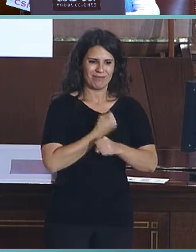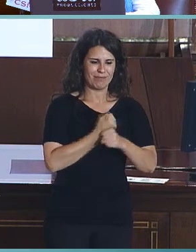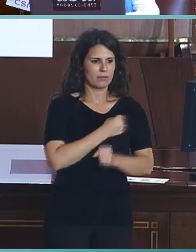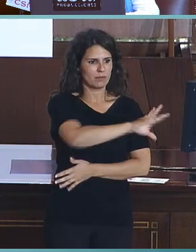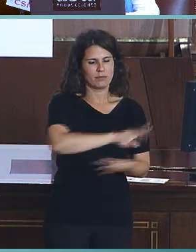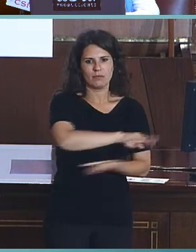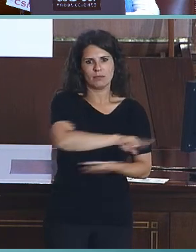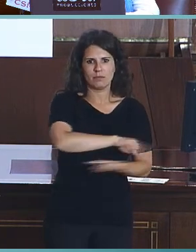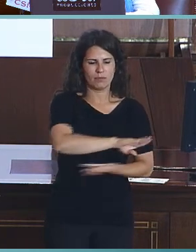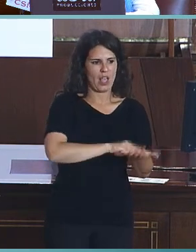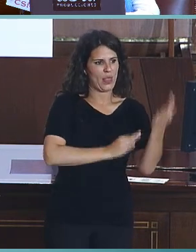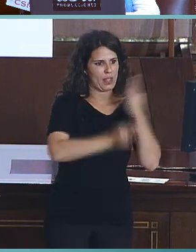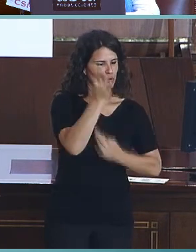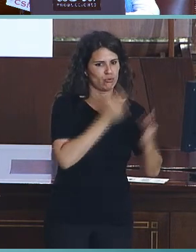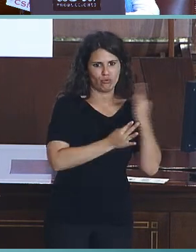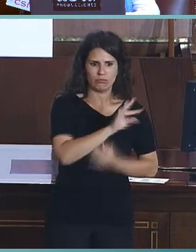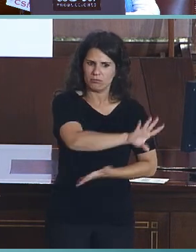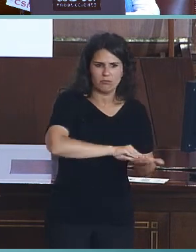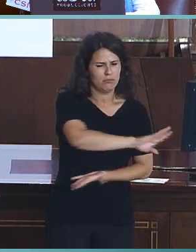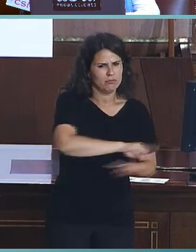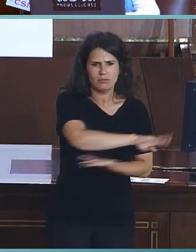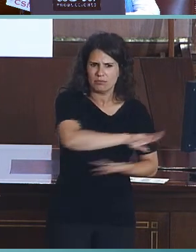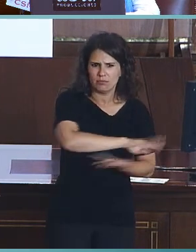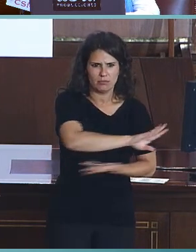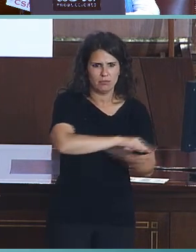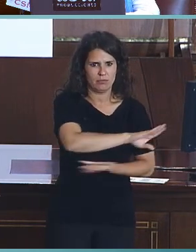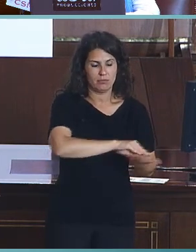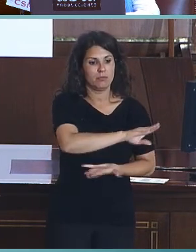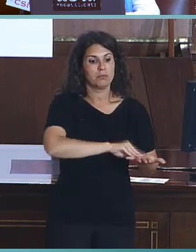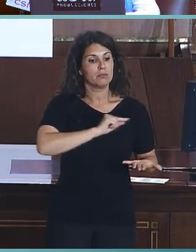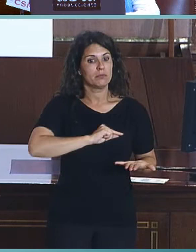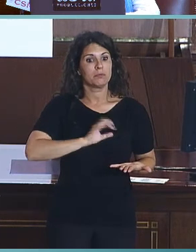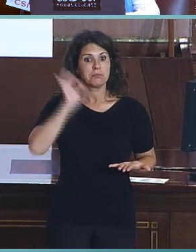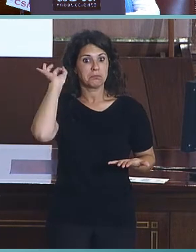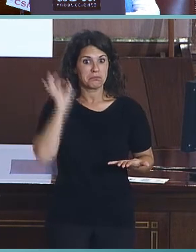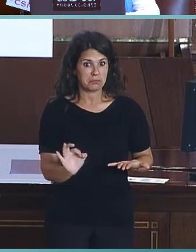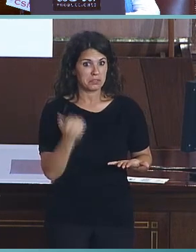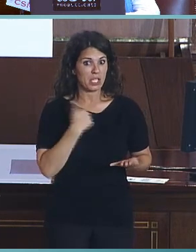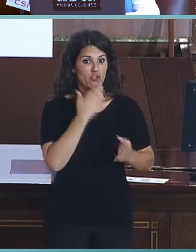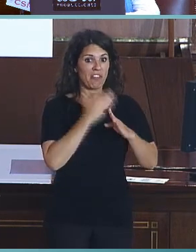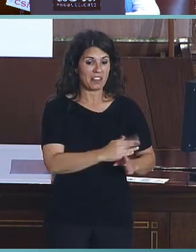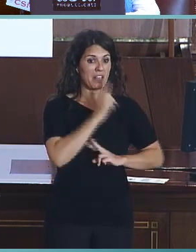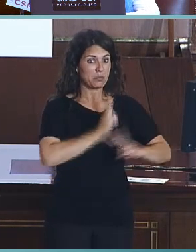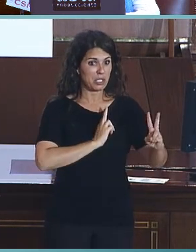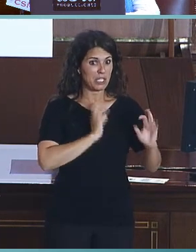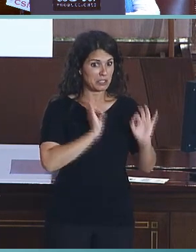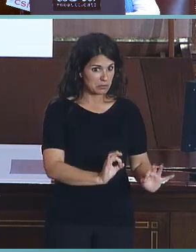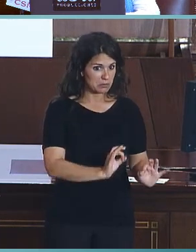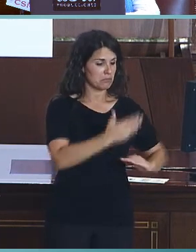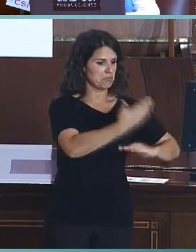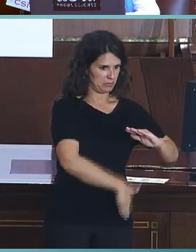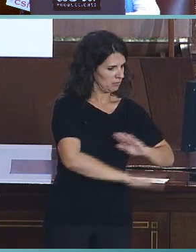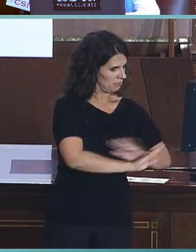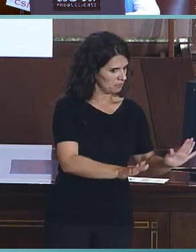cuando consideramos que teníamos un número suficiente de respuestas, volcamos los datos,